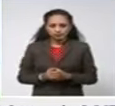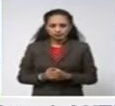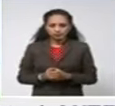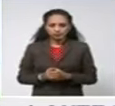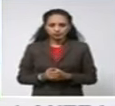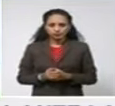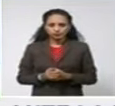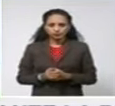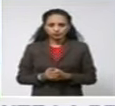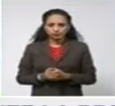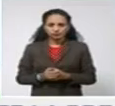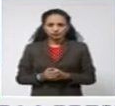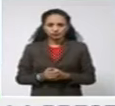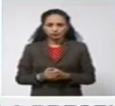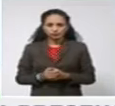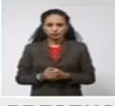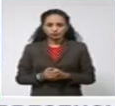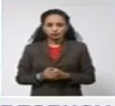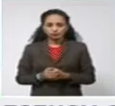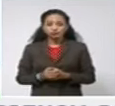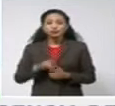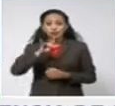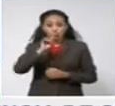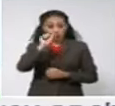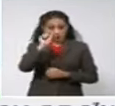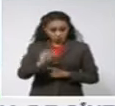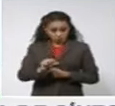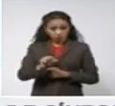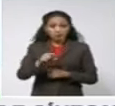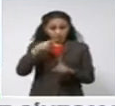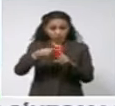9 personas de las diagnosticadas ayer